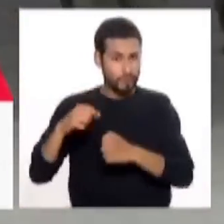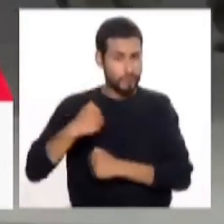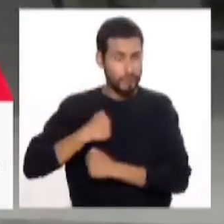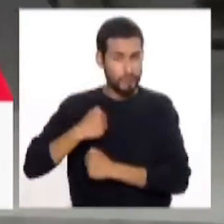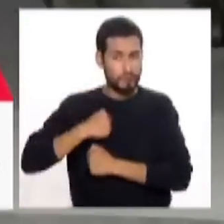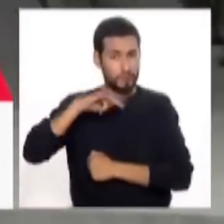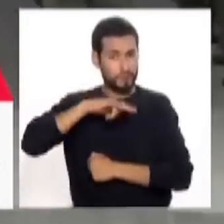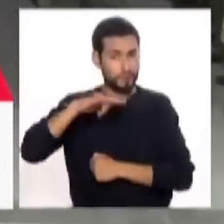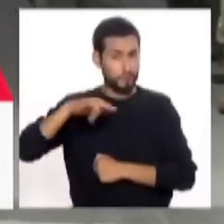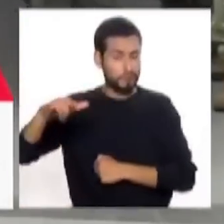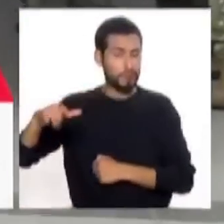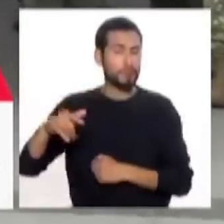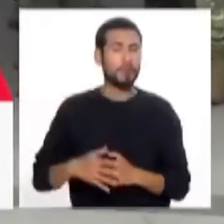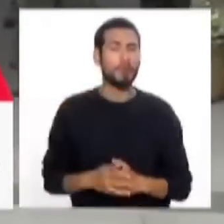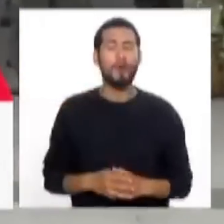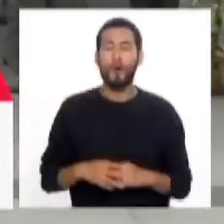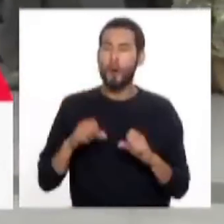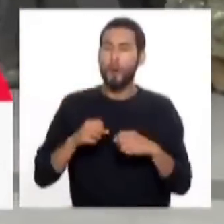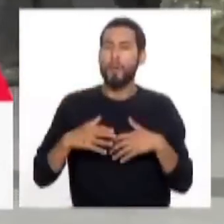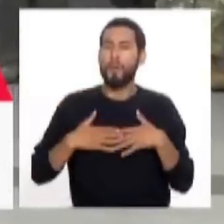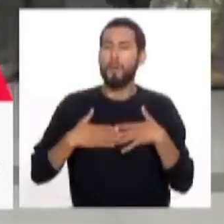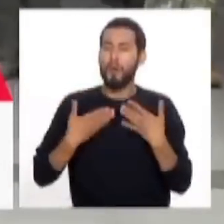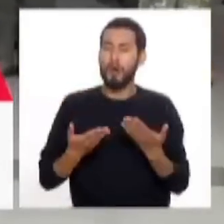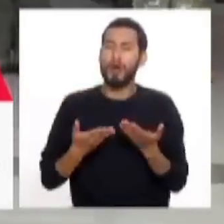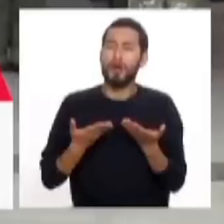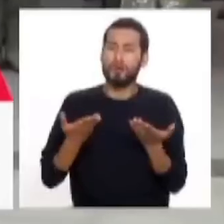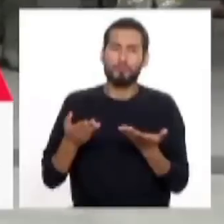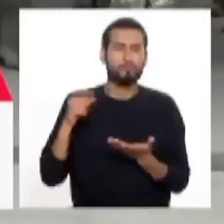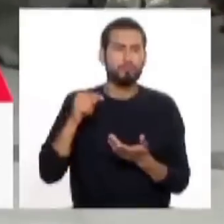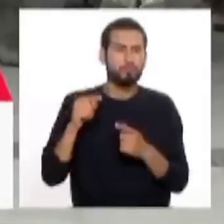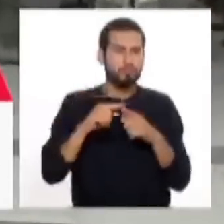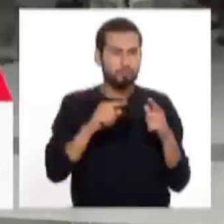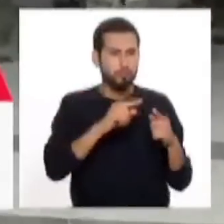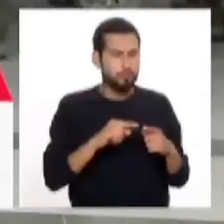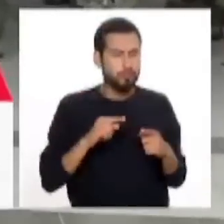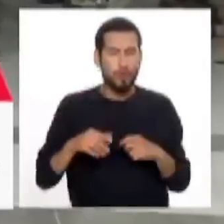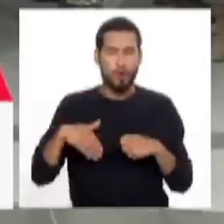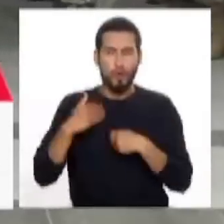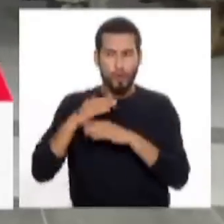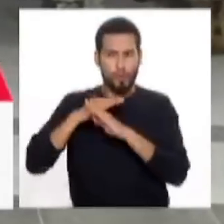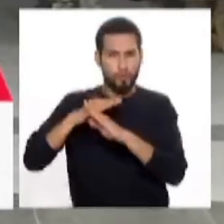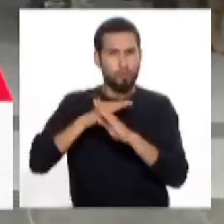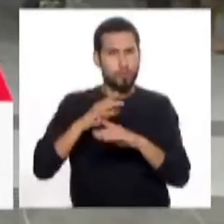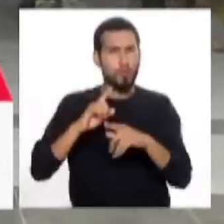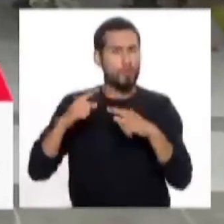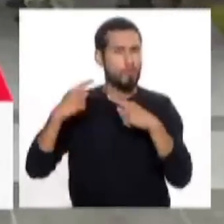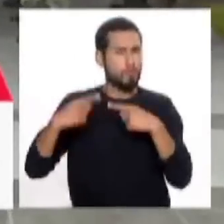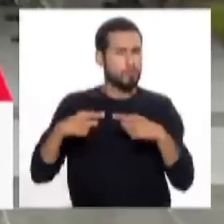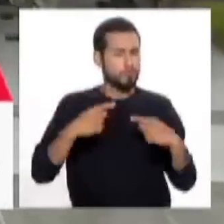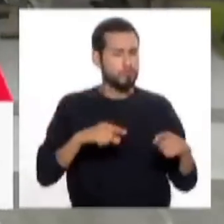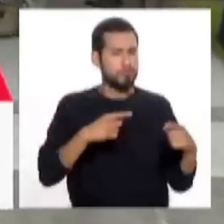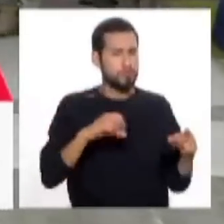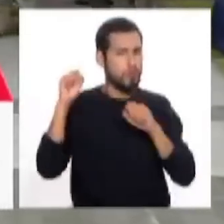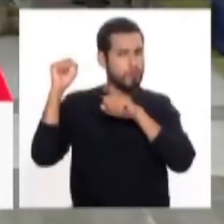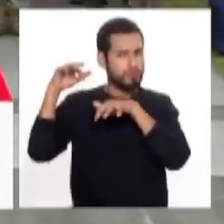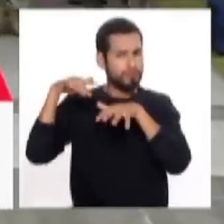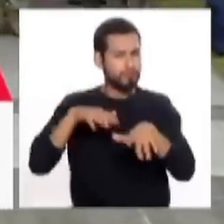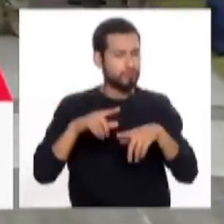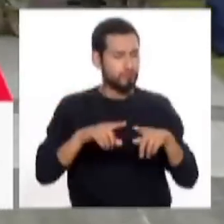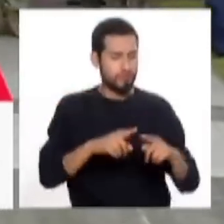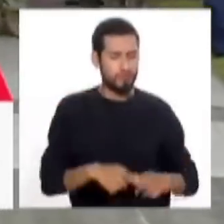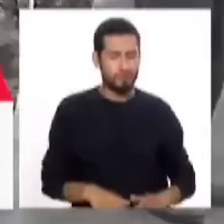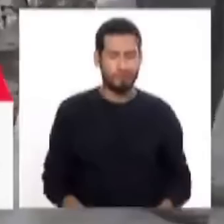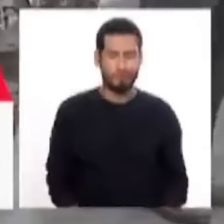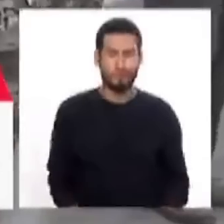estos ejercicios mitiguen conjuntamente los efectos de desastres naturales. En este momento se acaba de entonar